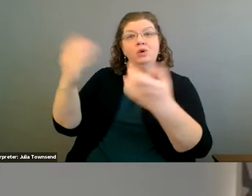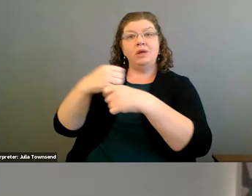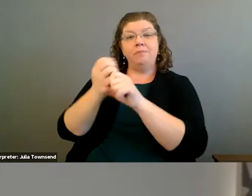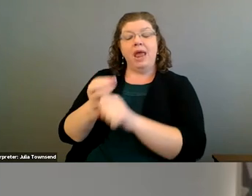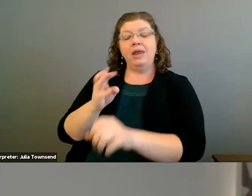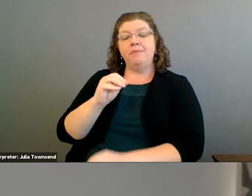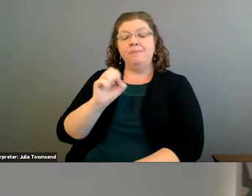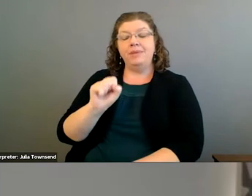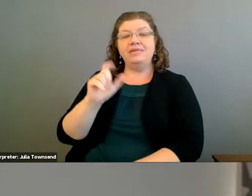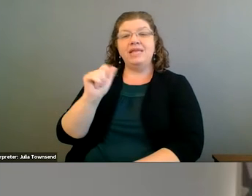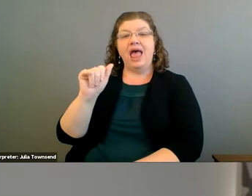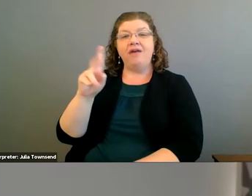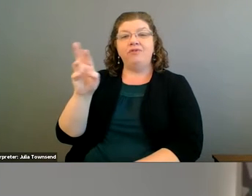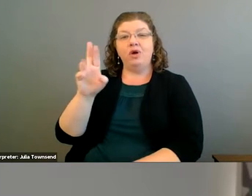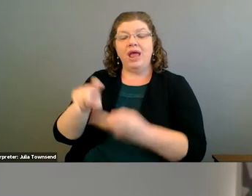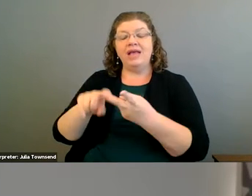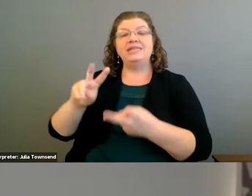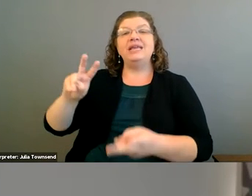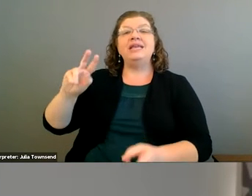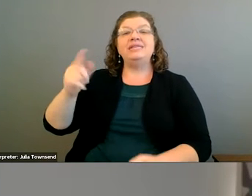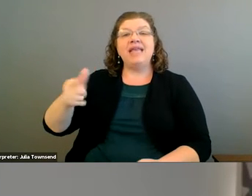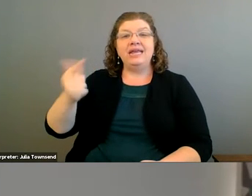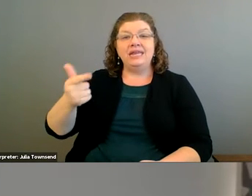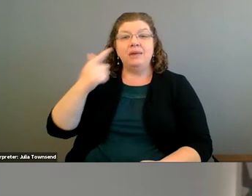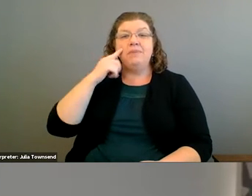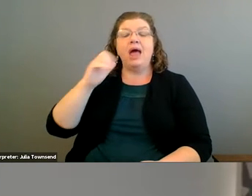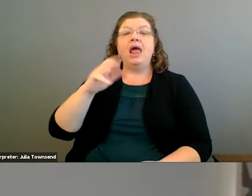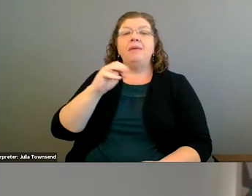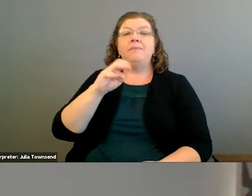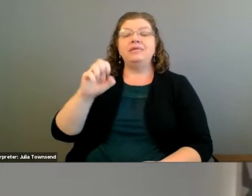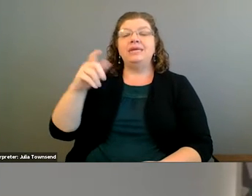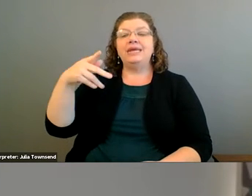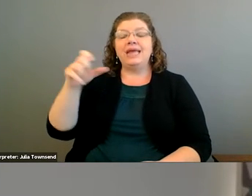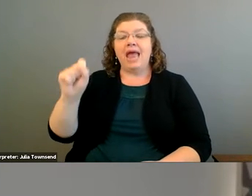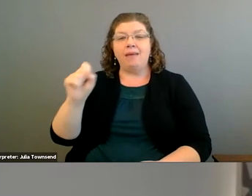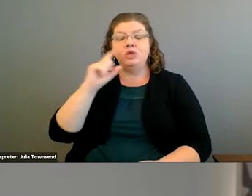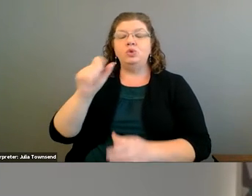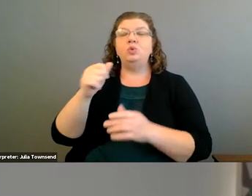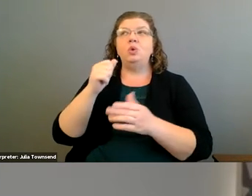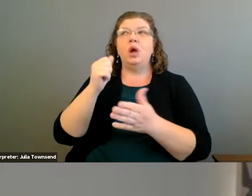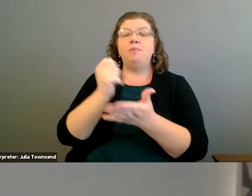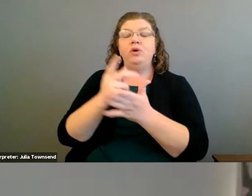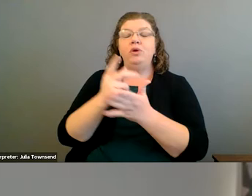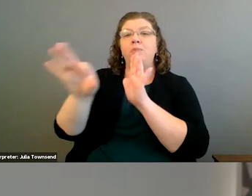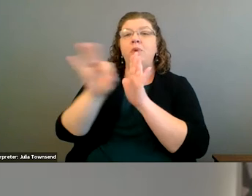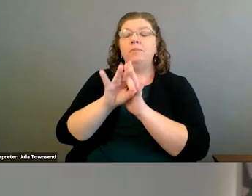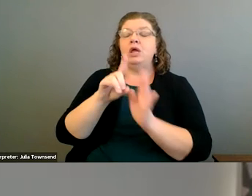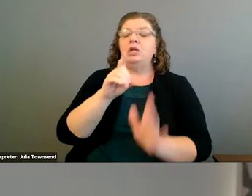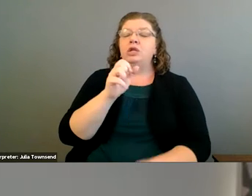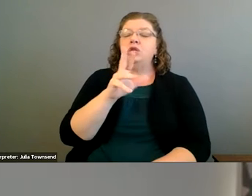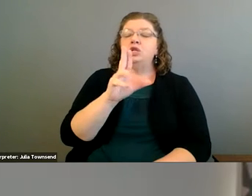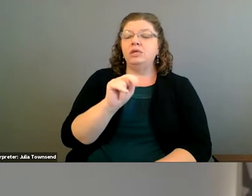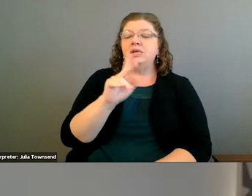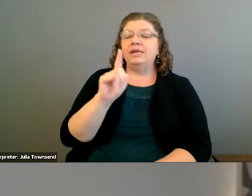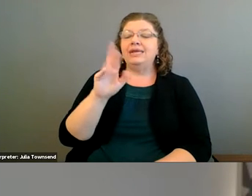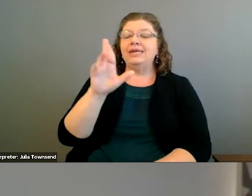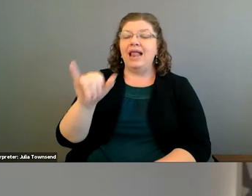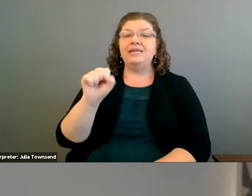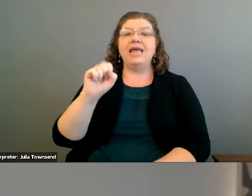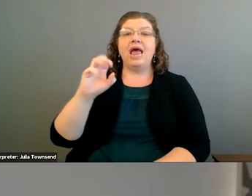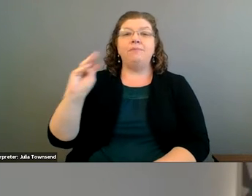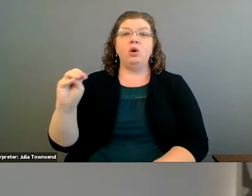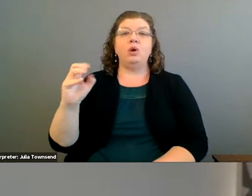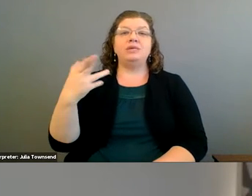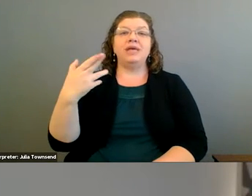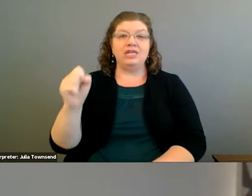hizo una moción por la señora Álvarez y secundada por la señora Capps para aprobar el nombramiento de Dawson Kelly de San Marcos High School como